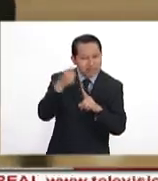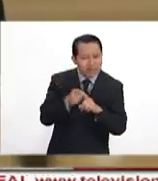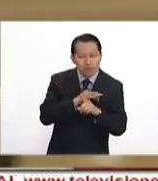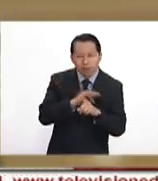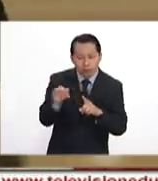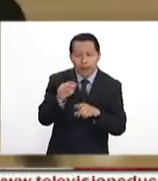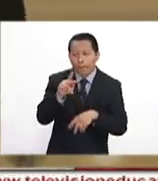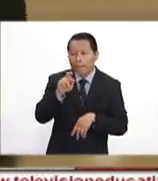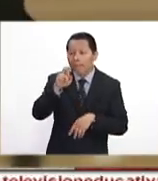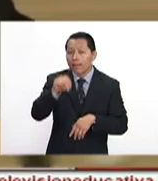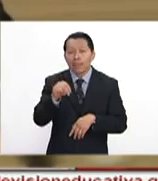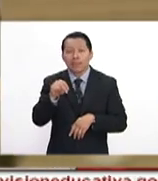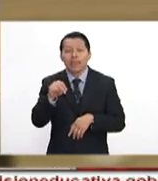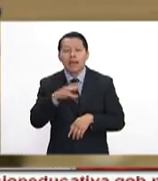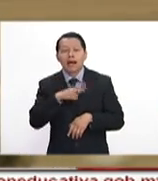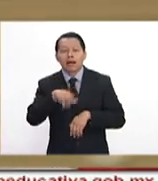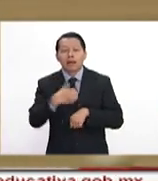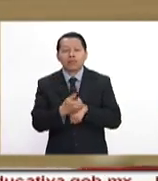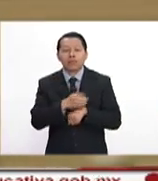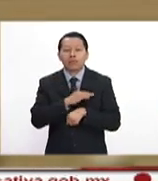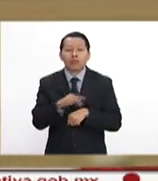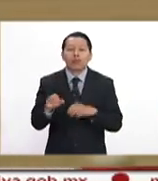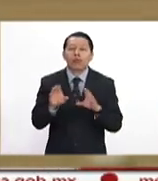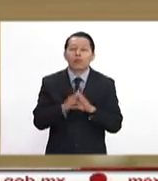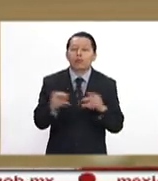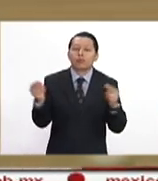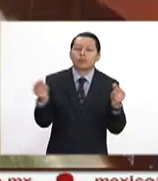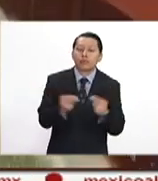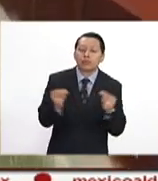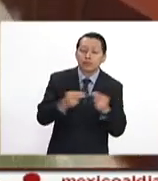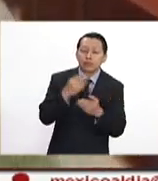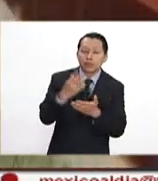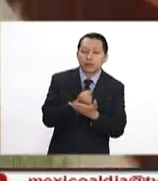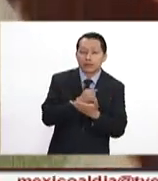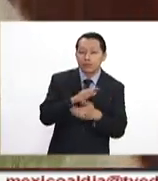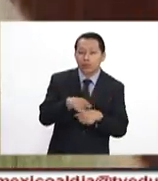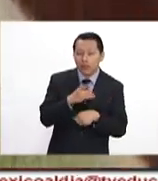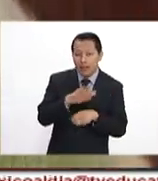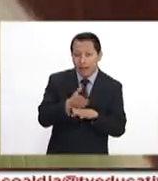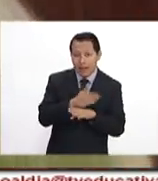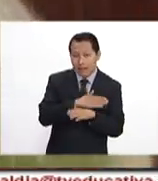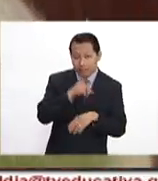plan republicano le daría al mandatario una necesitada victoria después del